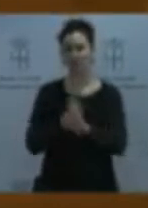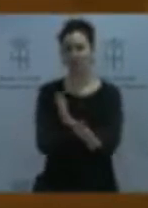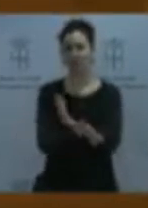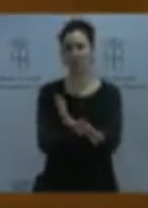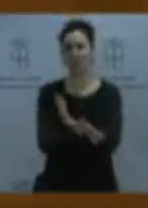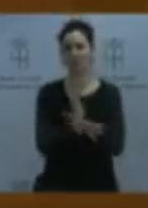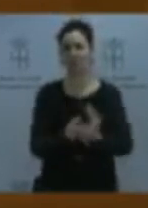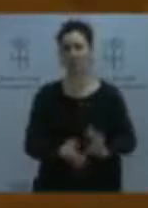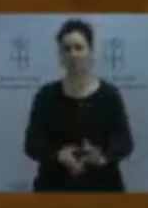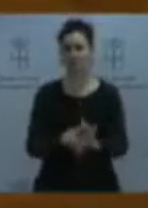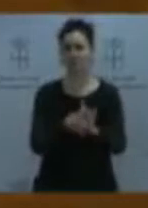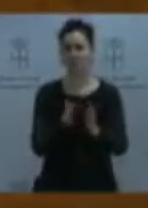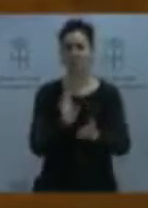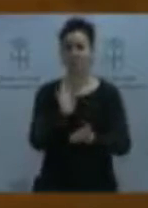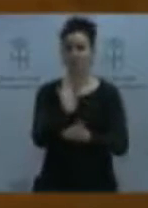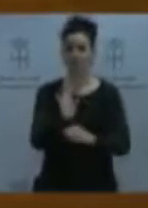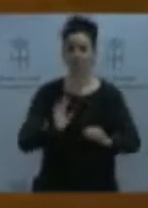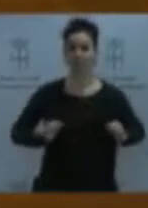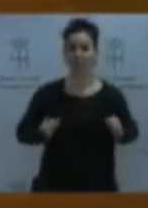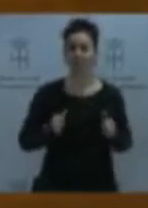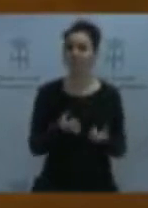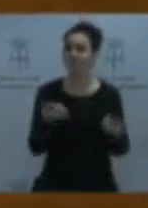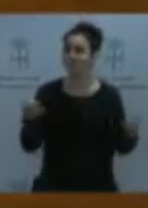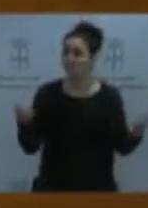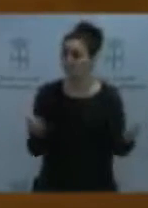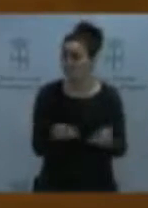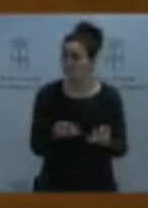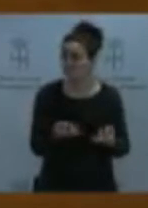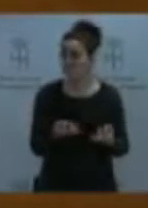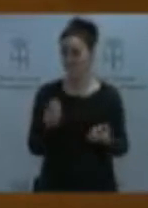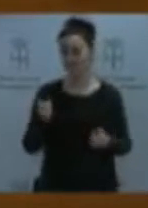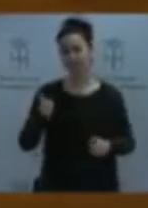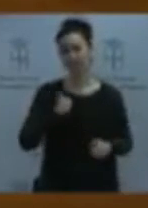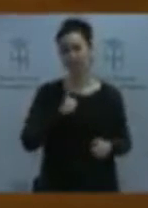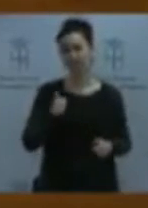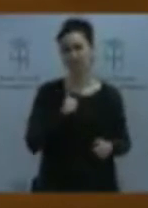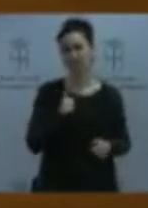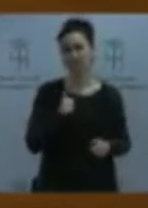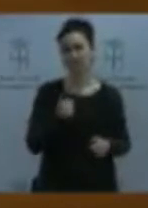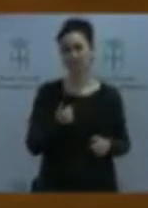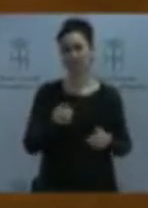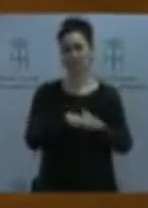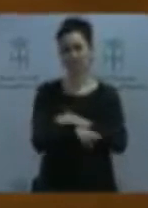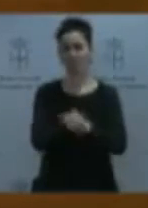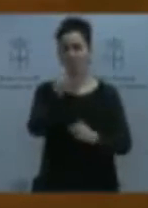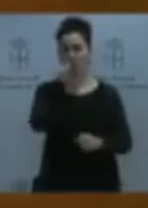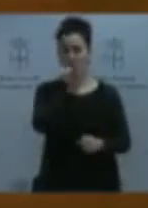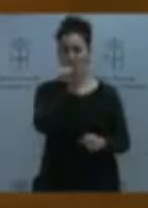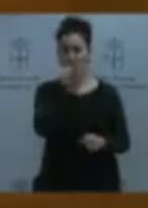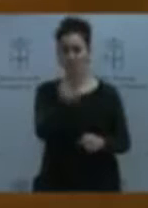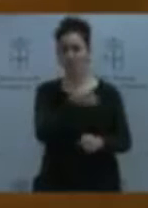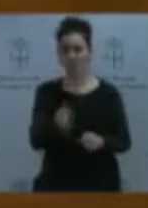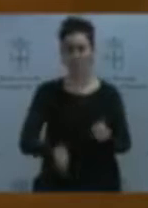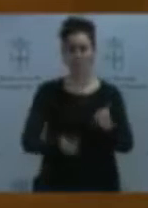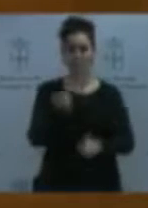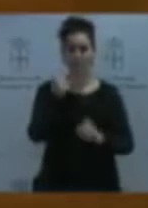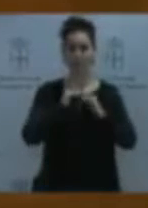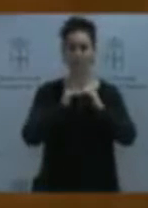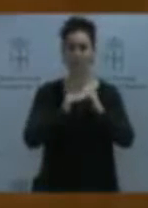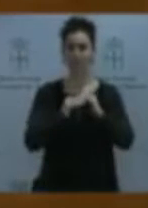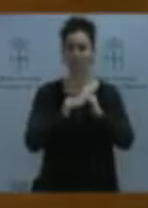es un aprovechamiento de los recursos hidráulicos más eficaz, más sostenible y más eficiente, y que nos permita